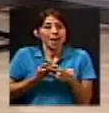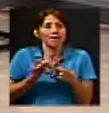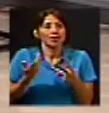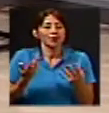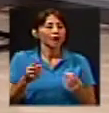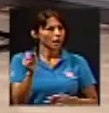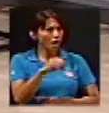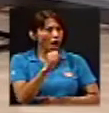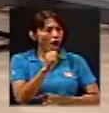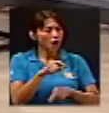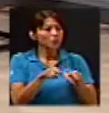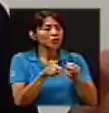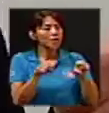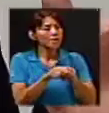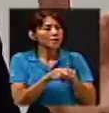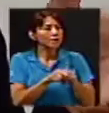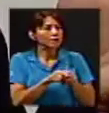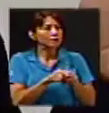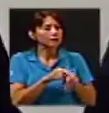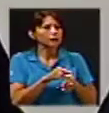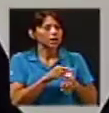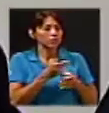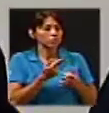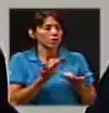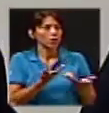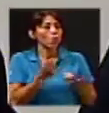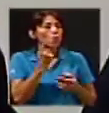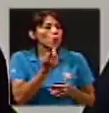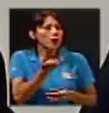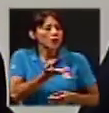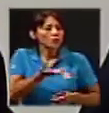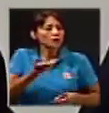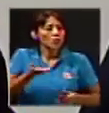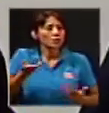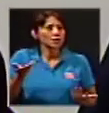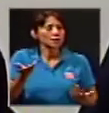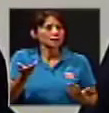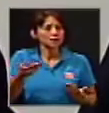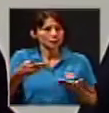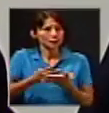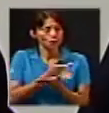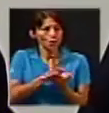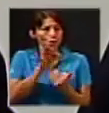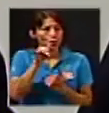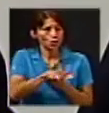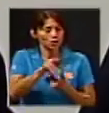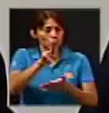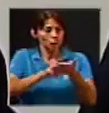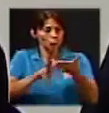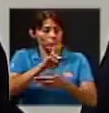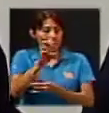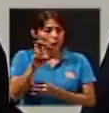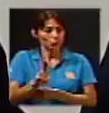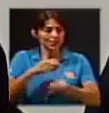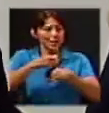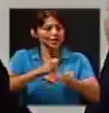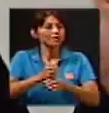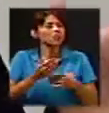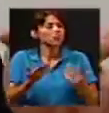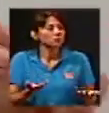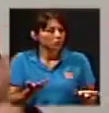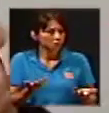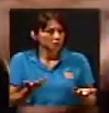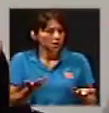vez, don Carlos, si me permite interrumpirlo, una de las cosas que el nuevo proyecto de la Universidad de Costa Rica hizo fue